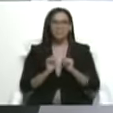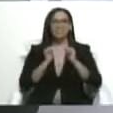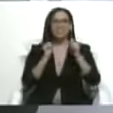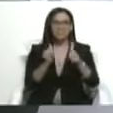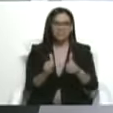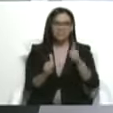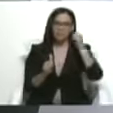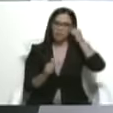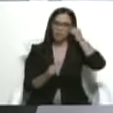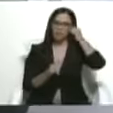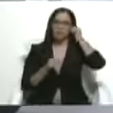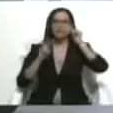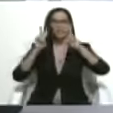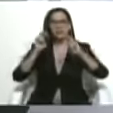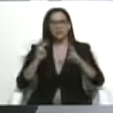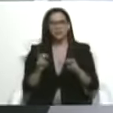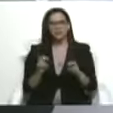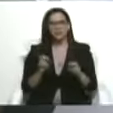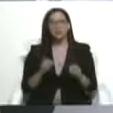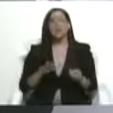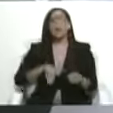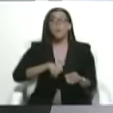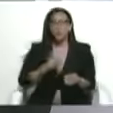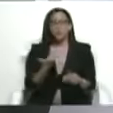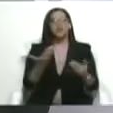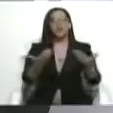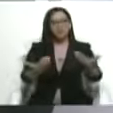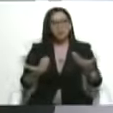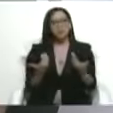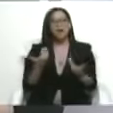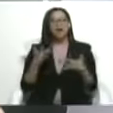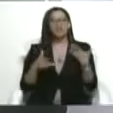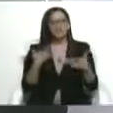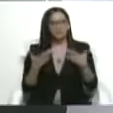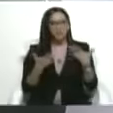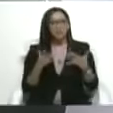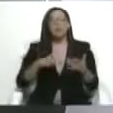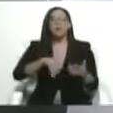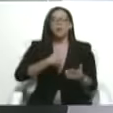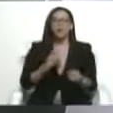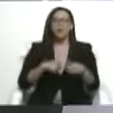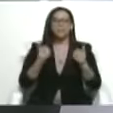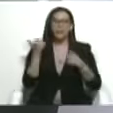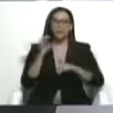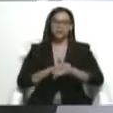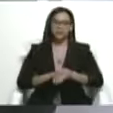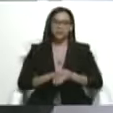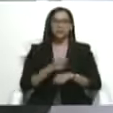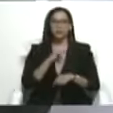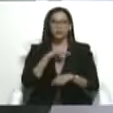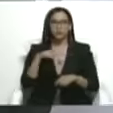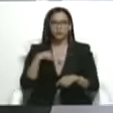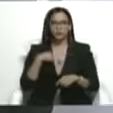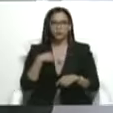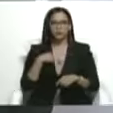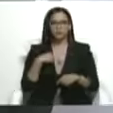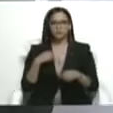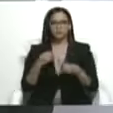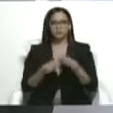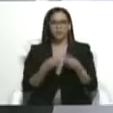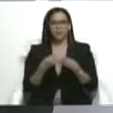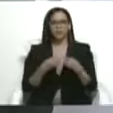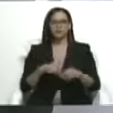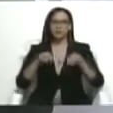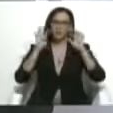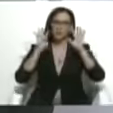de la investigación. O sea, que podrían venir más acciones. Podrían venir más acciones, pudieran haber más detenidos. Nosotros hemos librado 9 órdenes